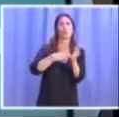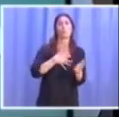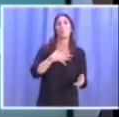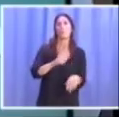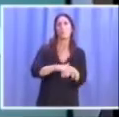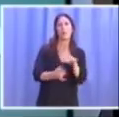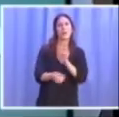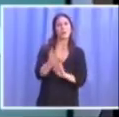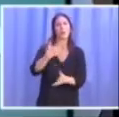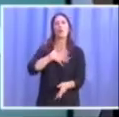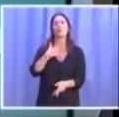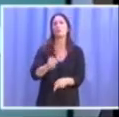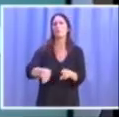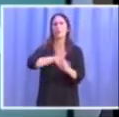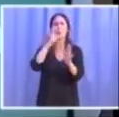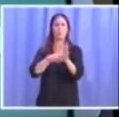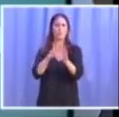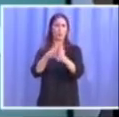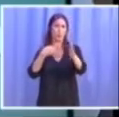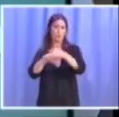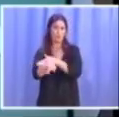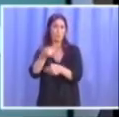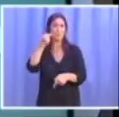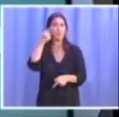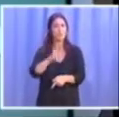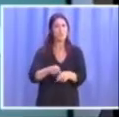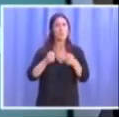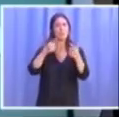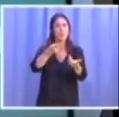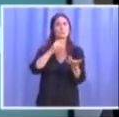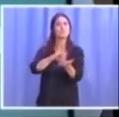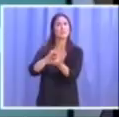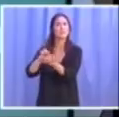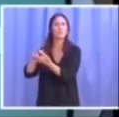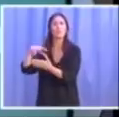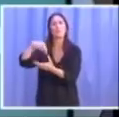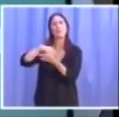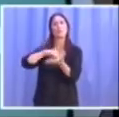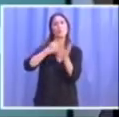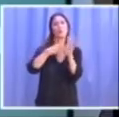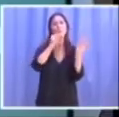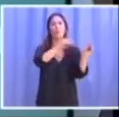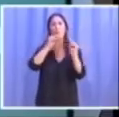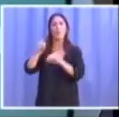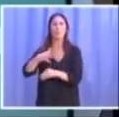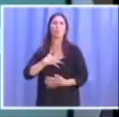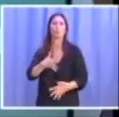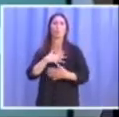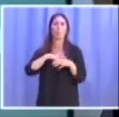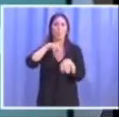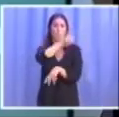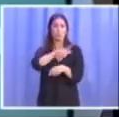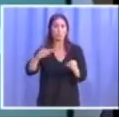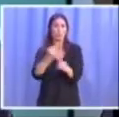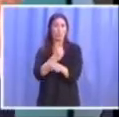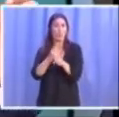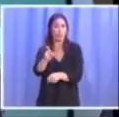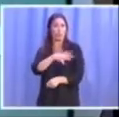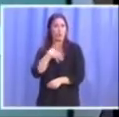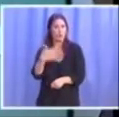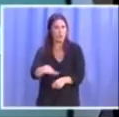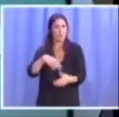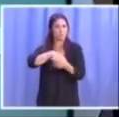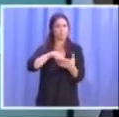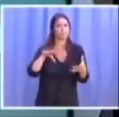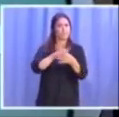para hacer un ayuntamiento totalmente accesible. También en la prestación de los servicios, y haremos un plan de formación voluntario para aquellos trabajadores que quieran hacerlo, con los